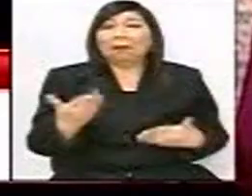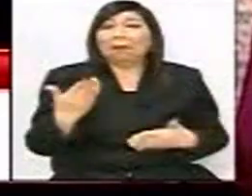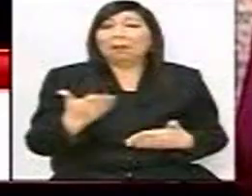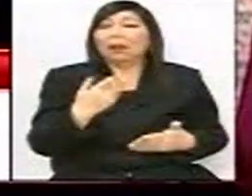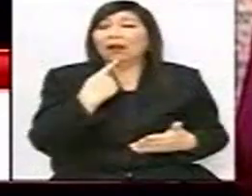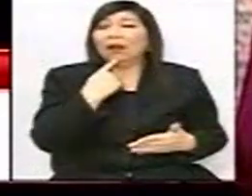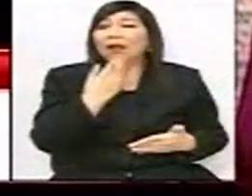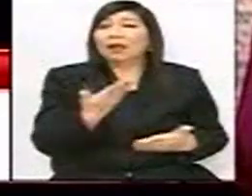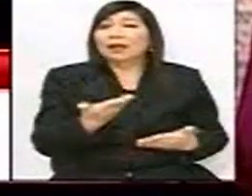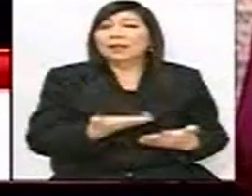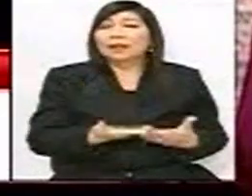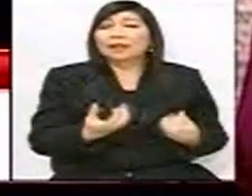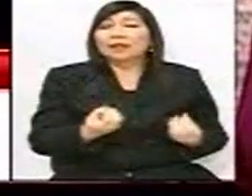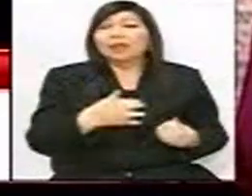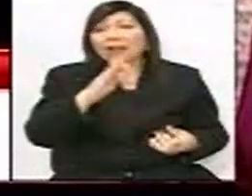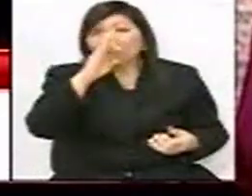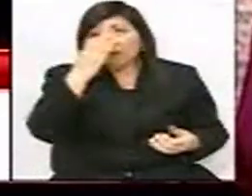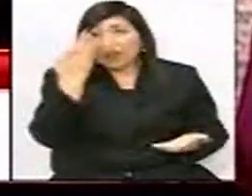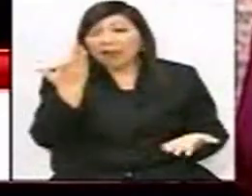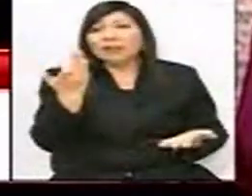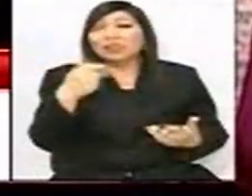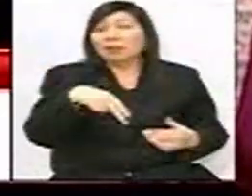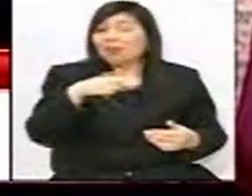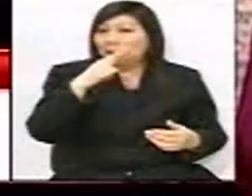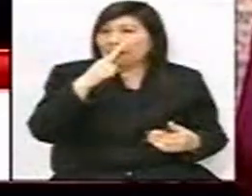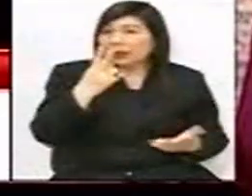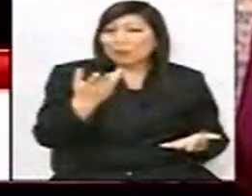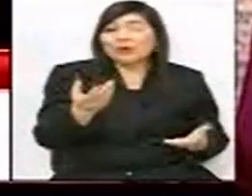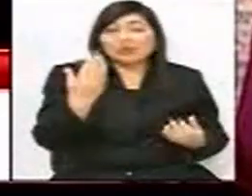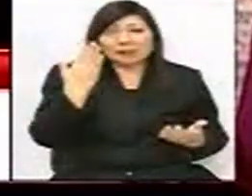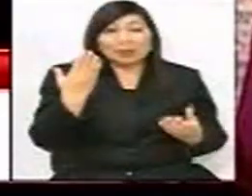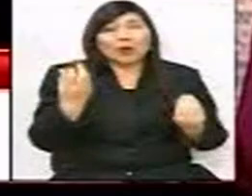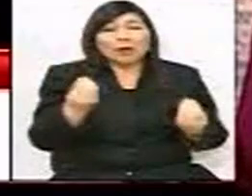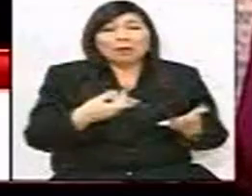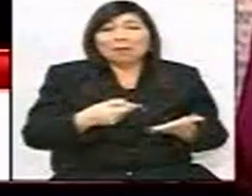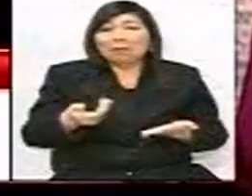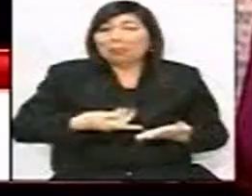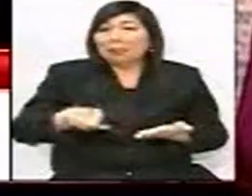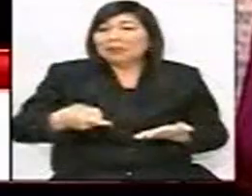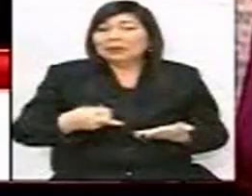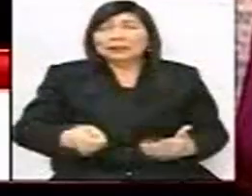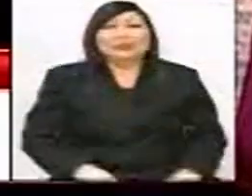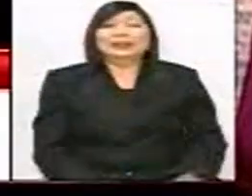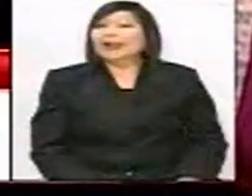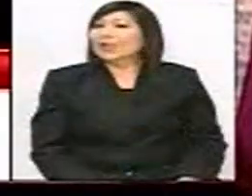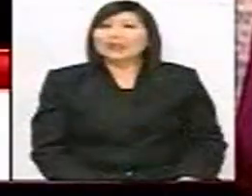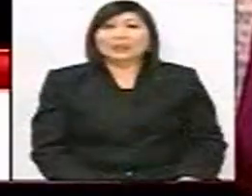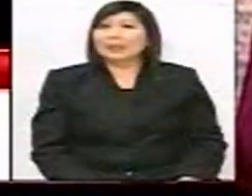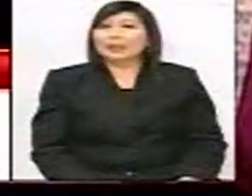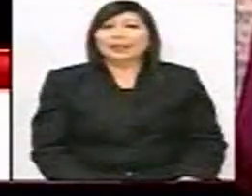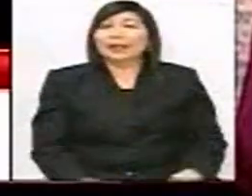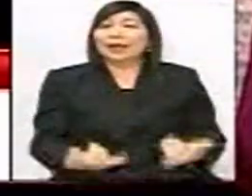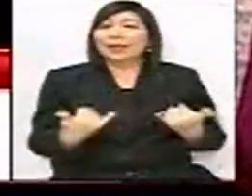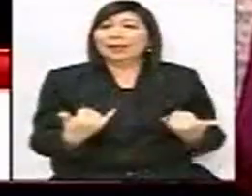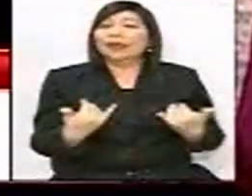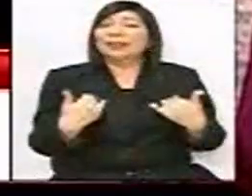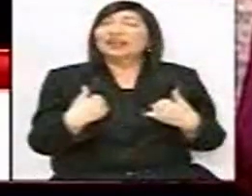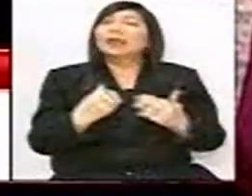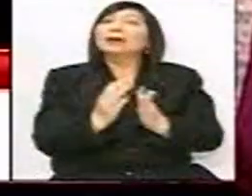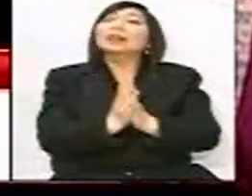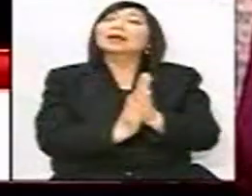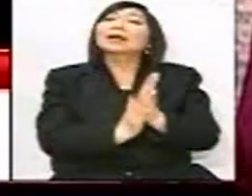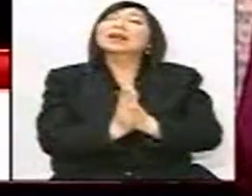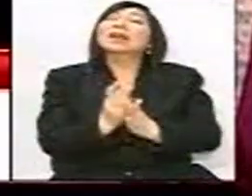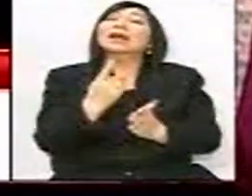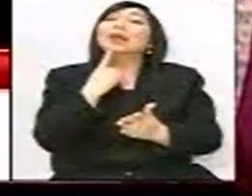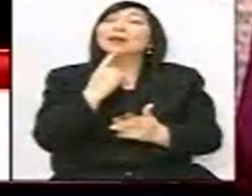que pronunciarse, tanto en Francia como en el Perú. Y sabemos cómo salen los árbitros, pues. ¿A quién van a beneficiar